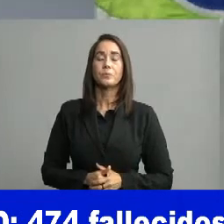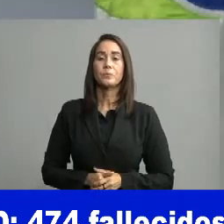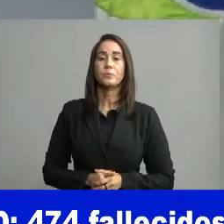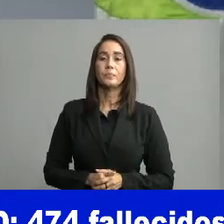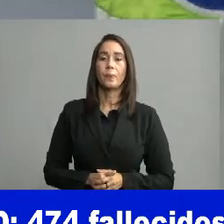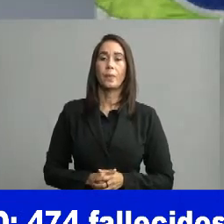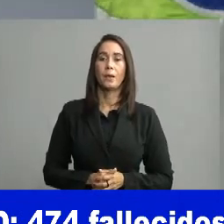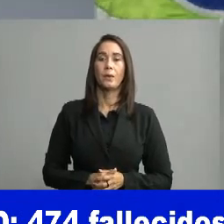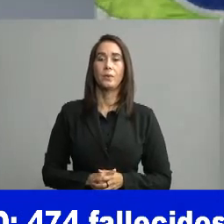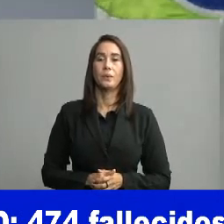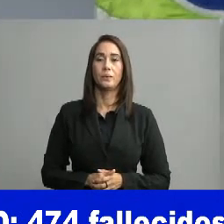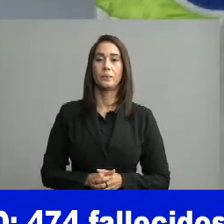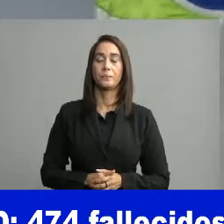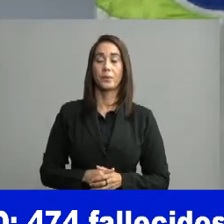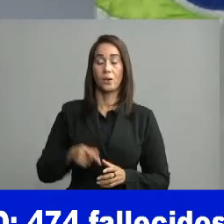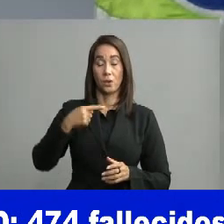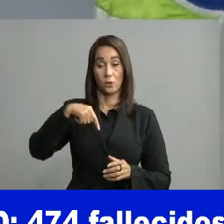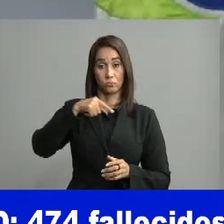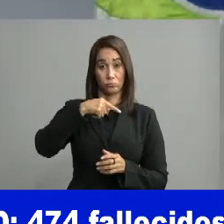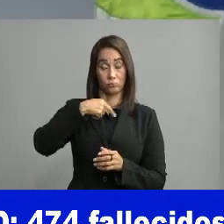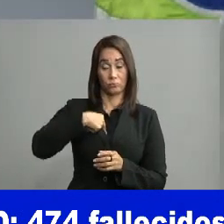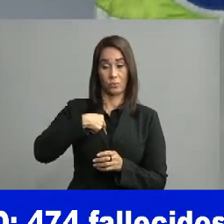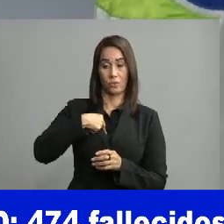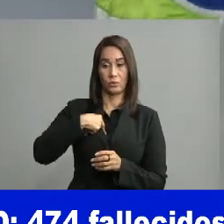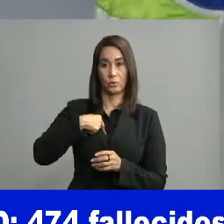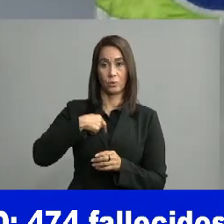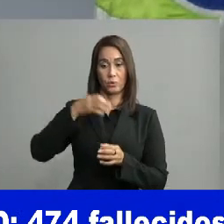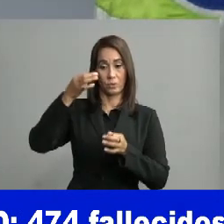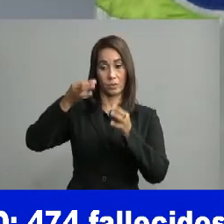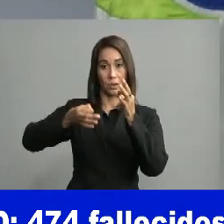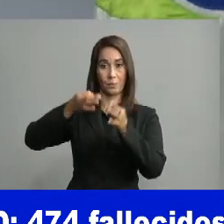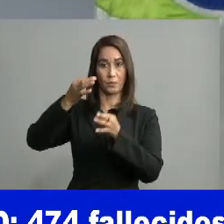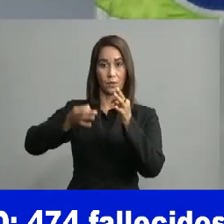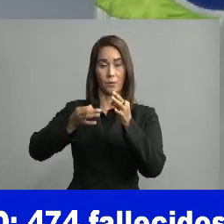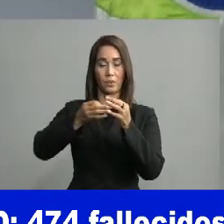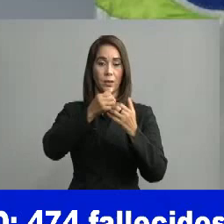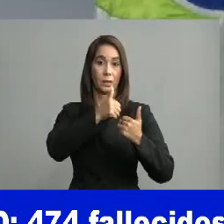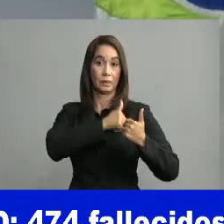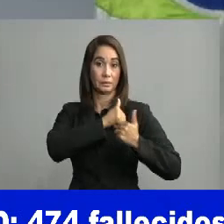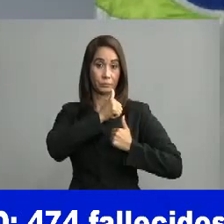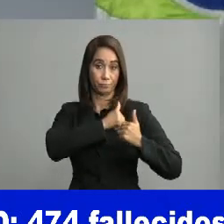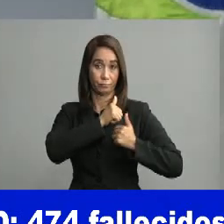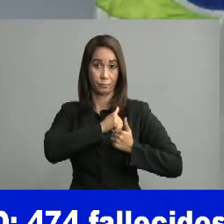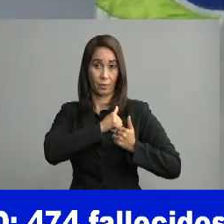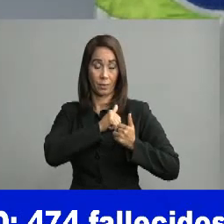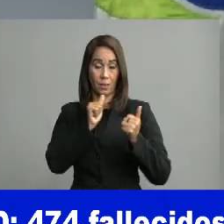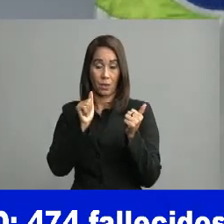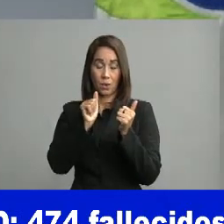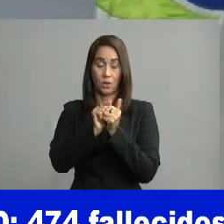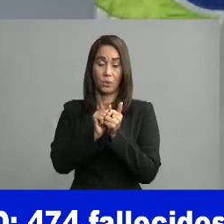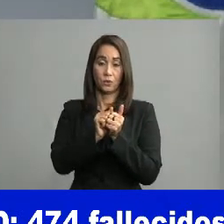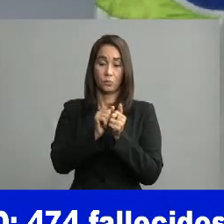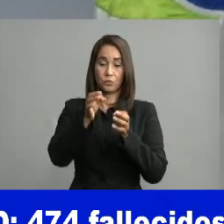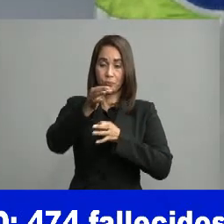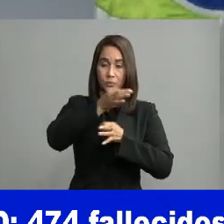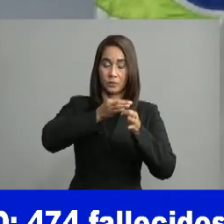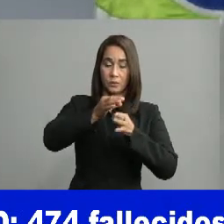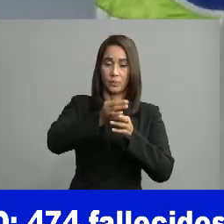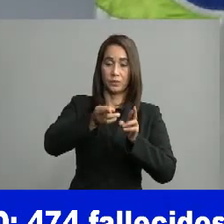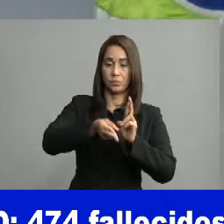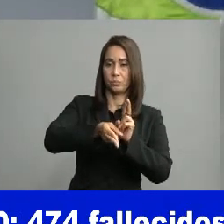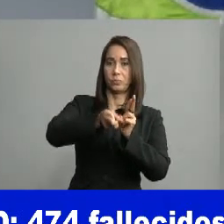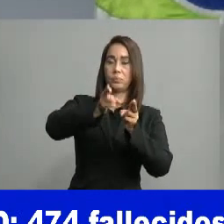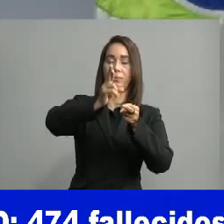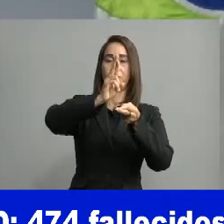un proceso junto a la Procuraduría de la República y las Fuerzas Armadas de reordenamiento y